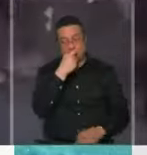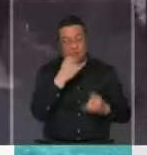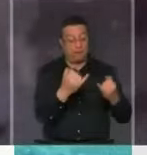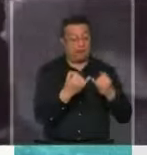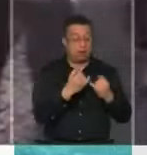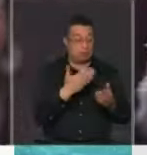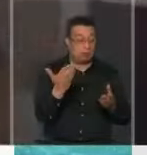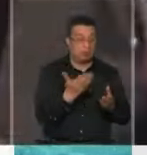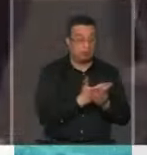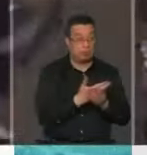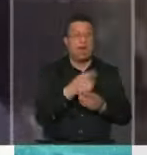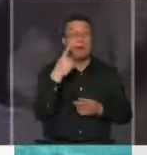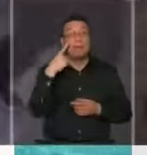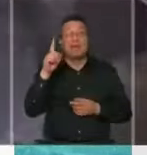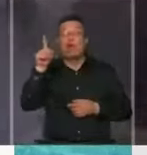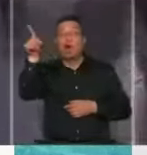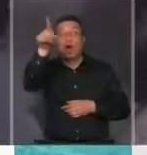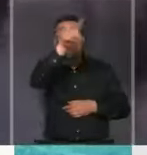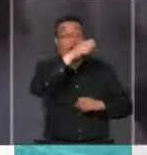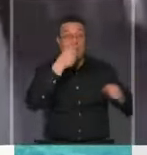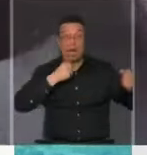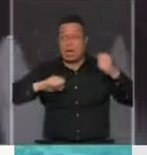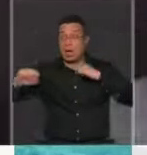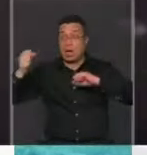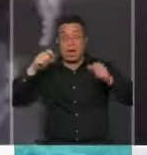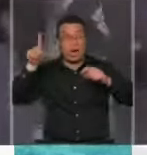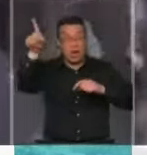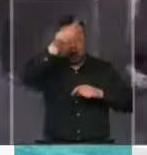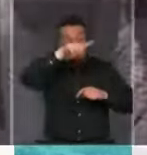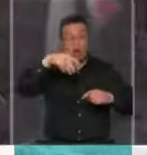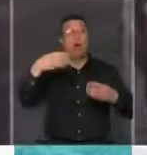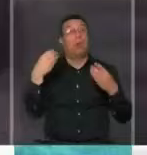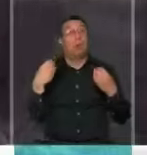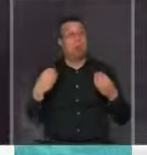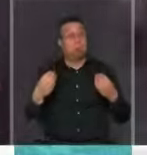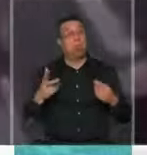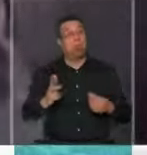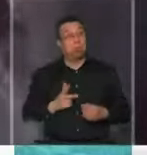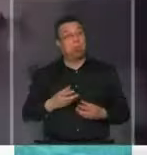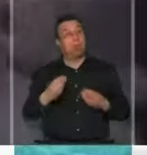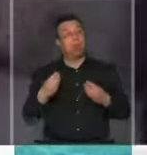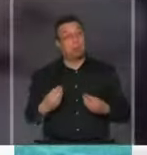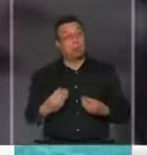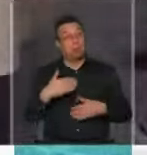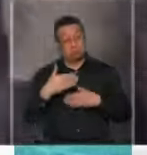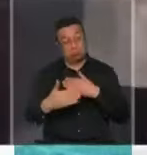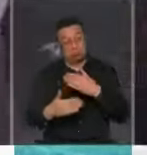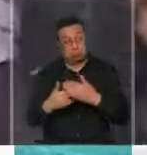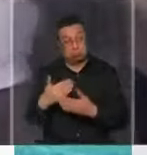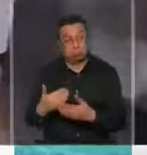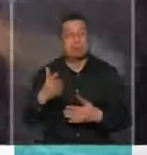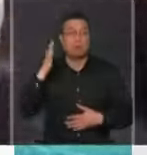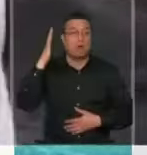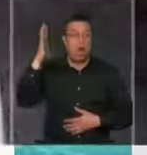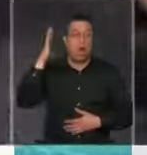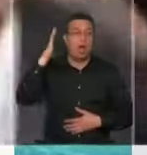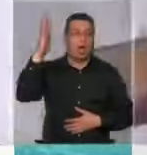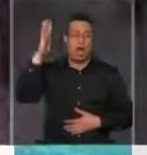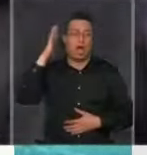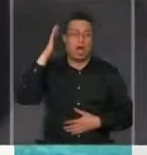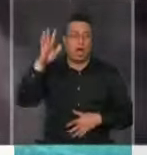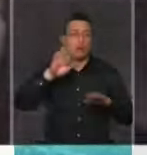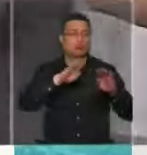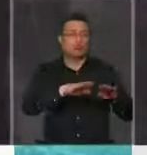el comportamiento, pensando en una cosa tan masiva, estuvo a la altura. Lo hicieron de buena manera, estuvieron alentando al equipo y de